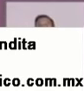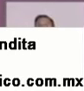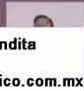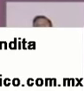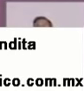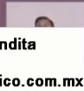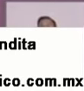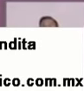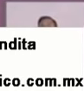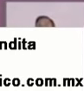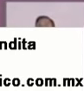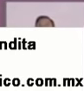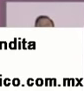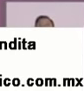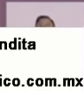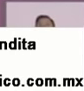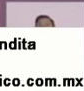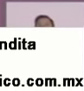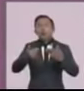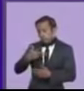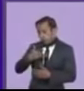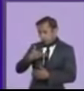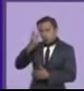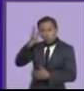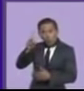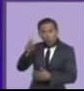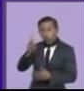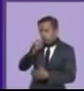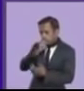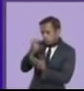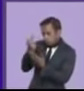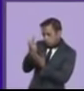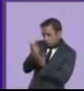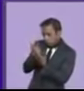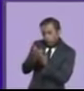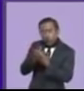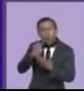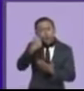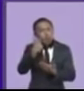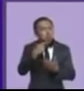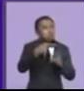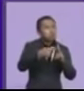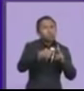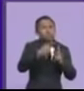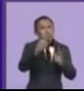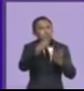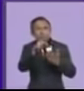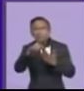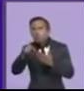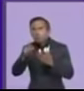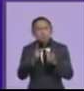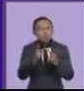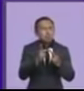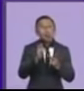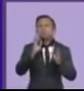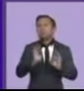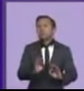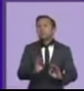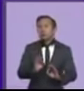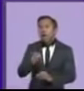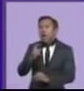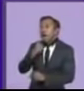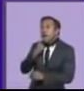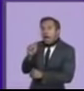y como él tiene a todos los públicos reunidos, no sabe qué decir. Andrés lo ha presentado porque su 3 de 3 no